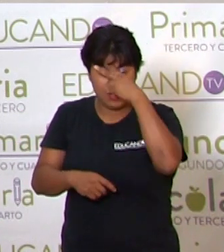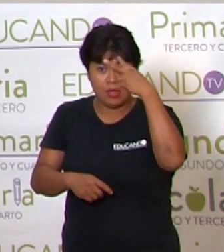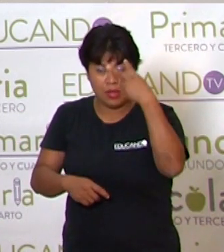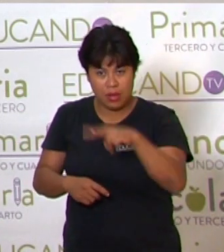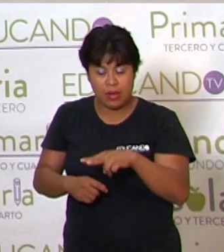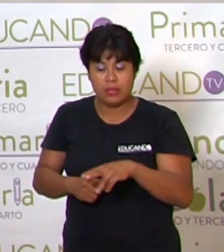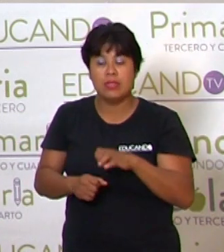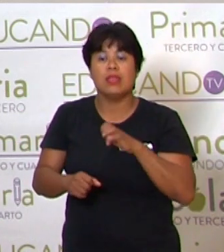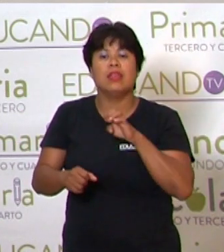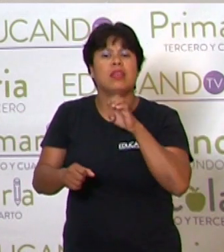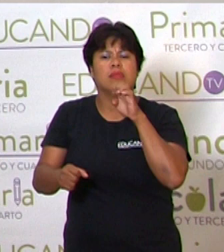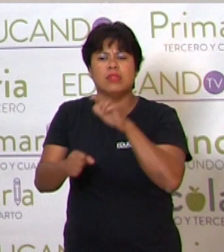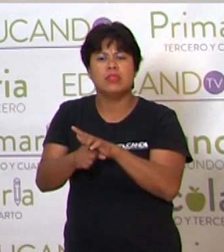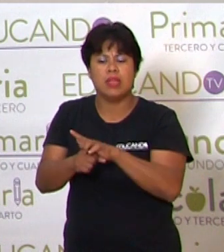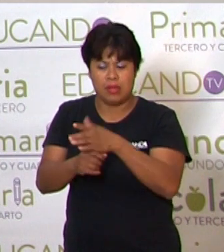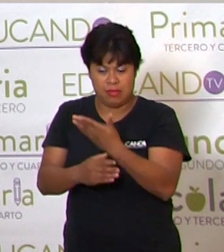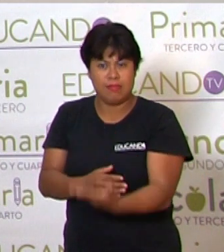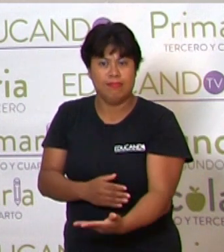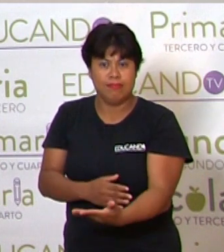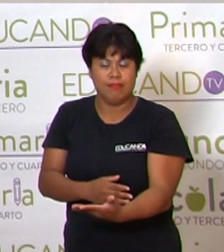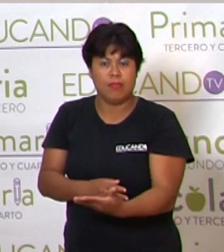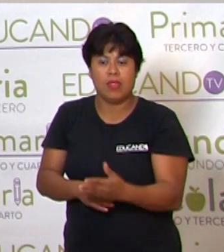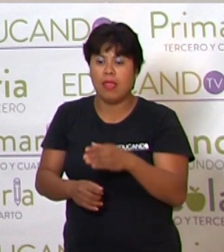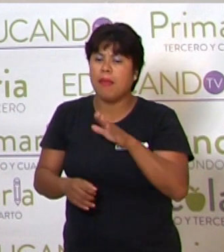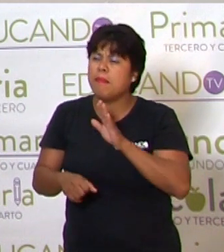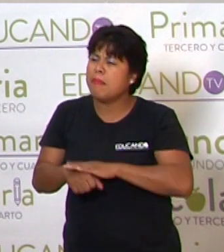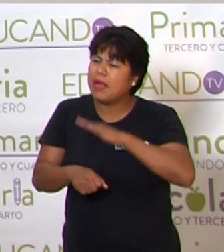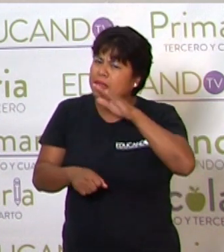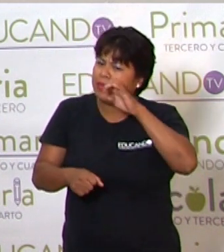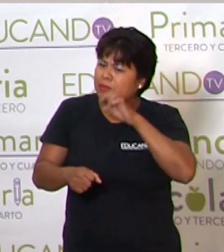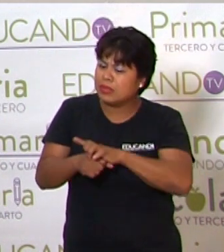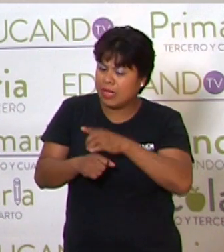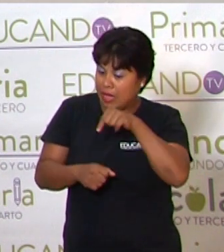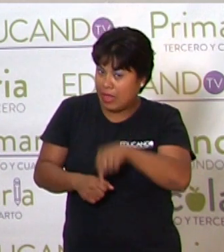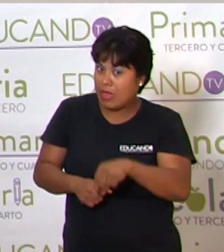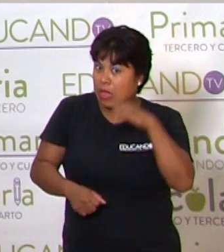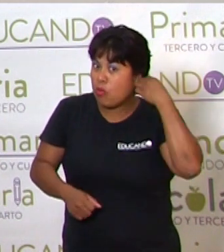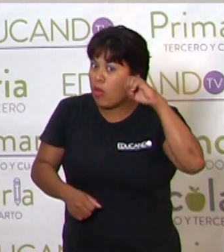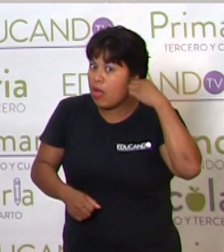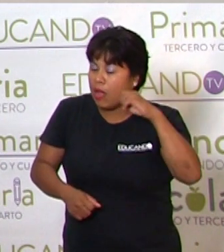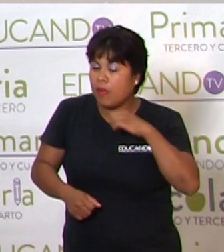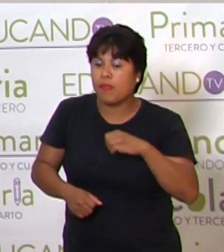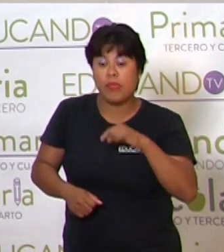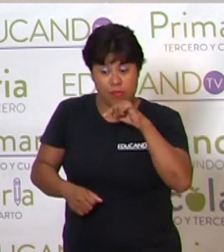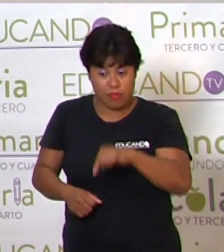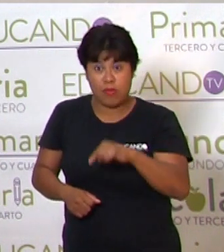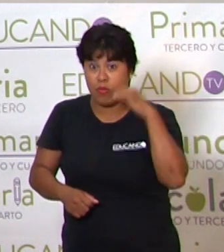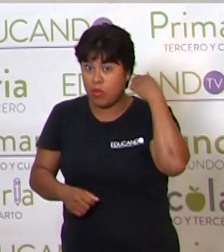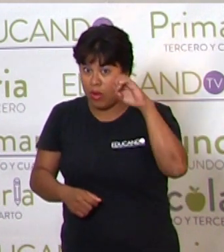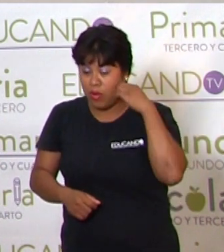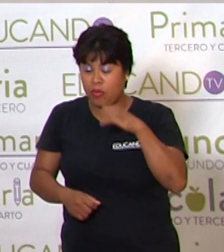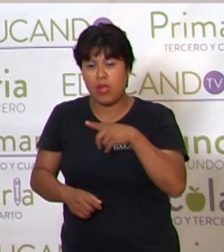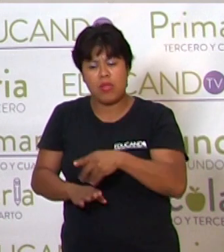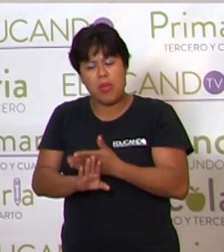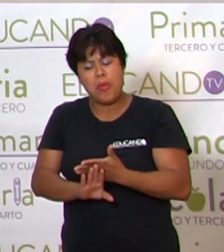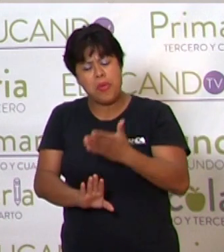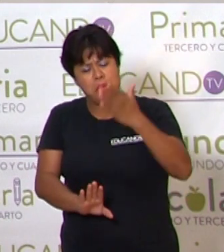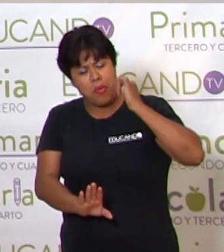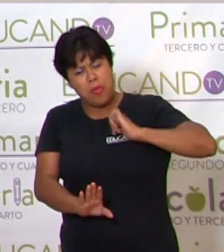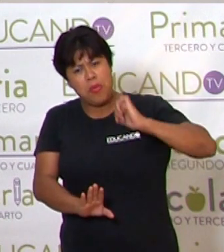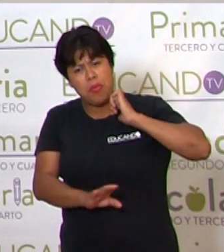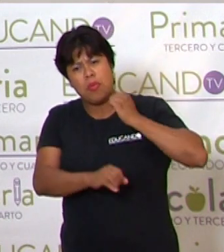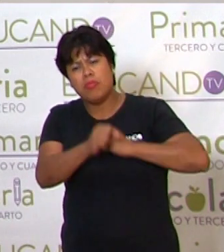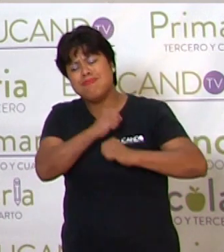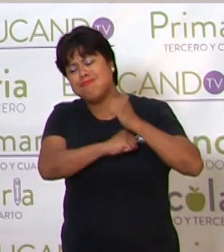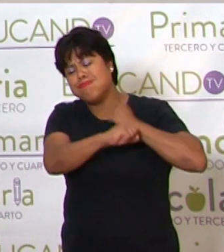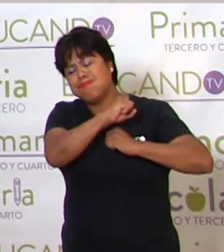en específico en México y más específico en Oaxaca, los oaxaqueños de esas antiguas civilizaciones